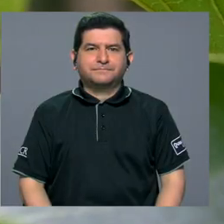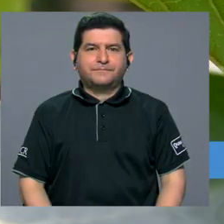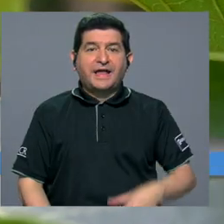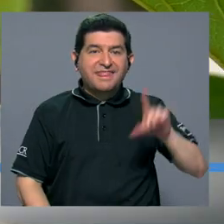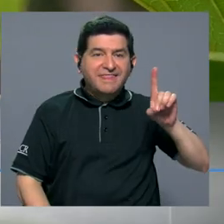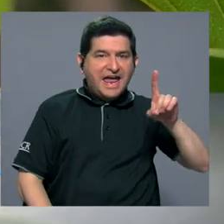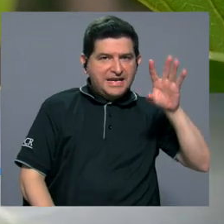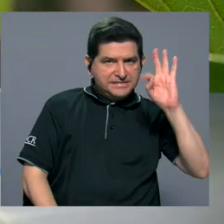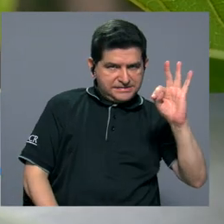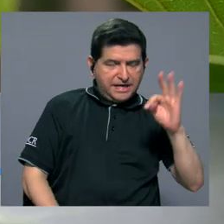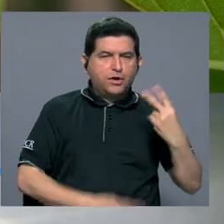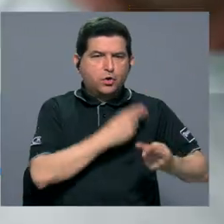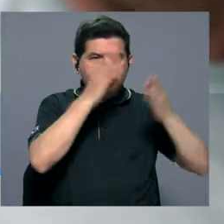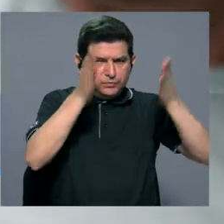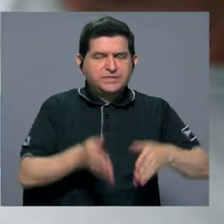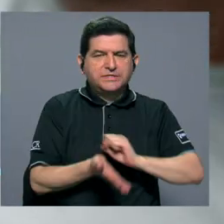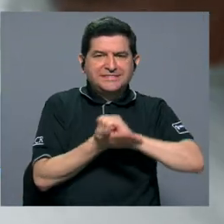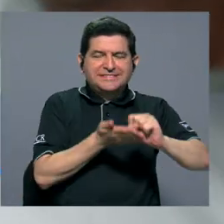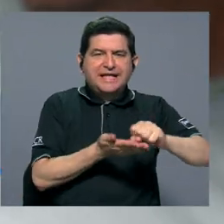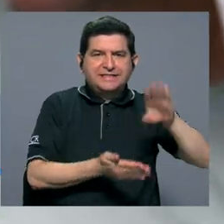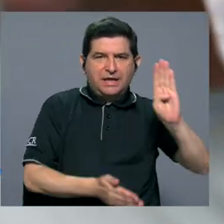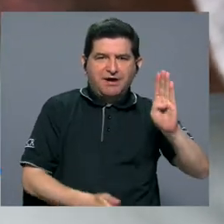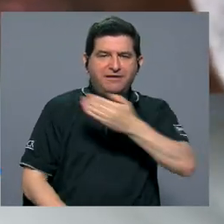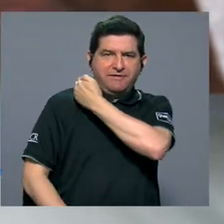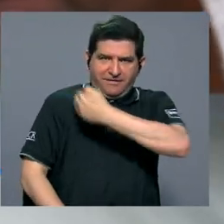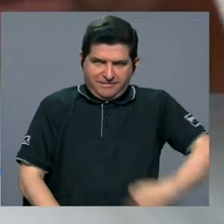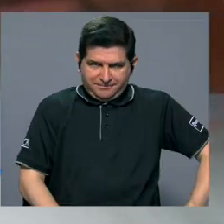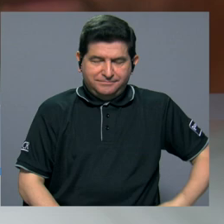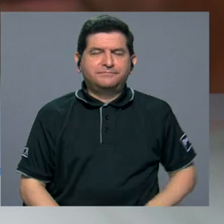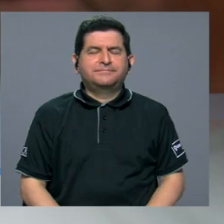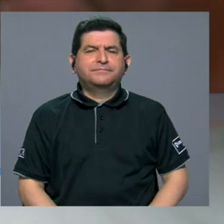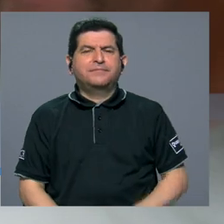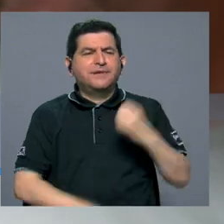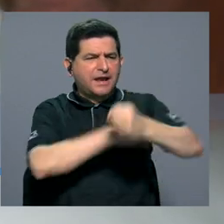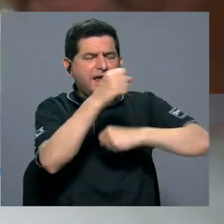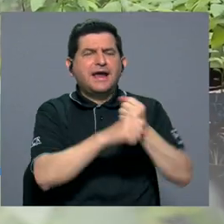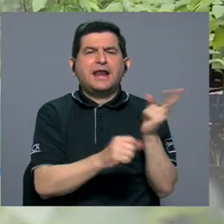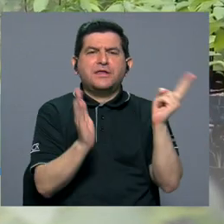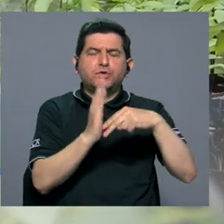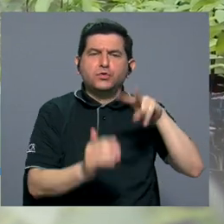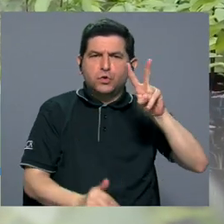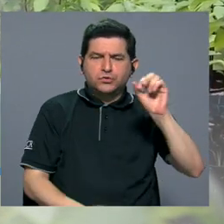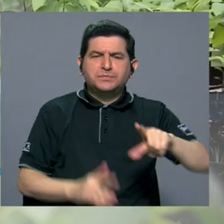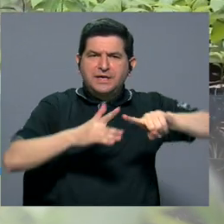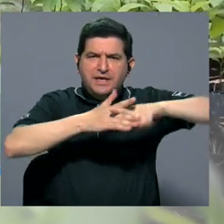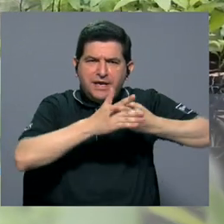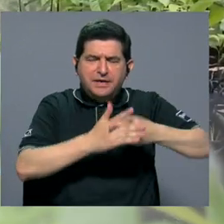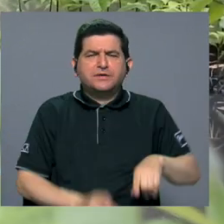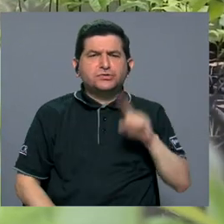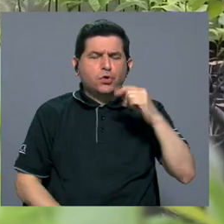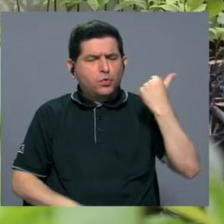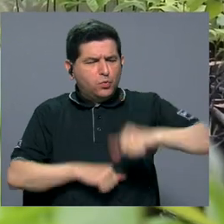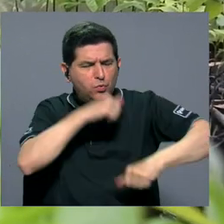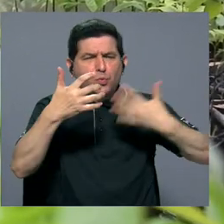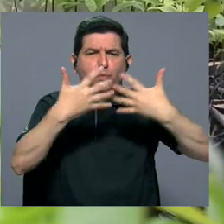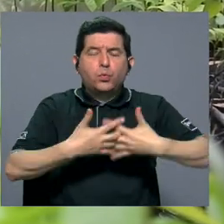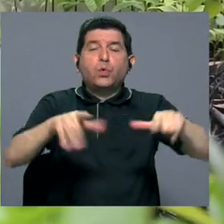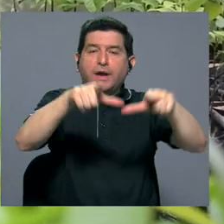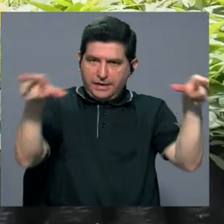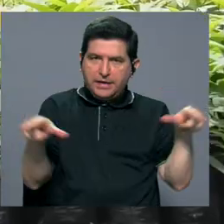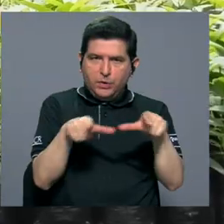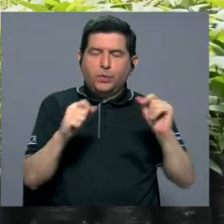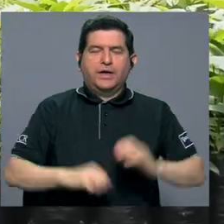Don Denis Trejos es vecino de Santa Bárbara de Heredia y desde el año 2020 inició un emprendimiento en la